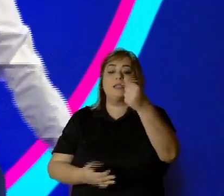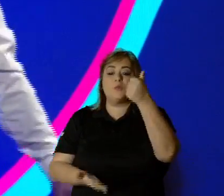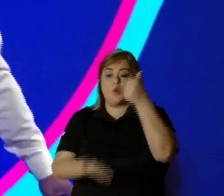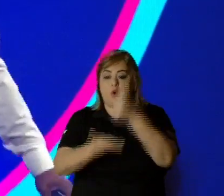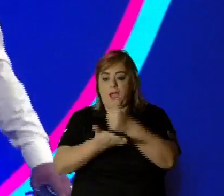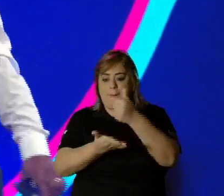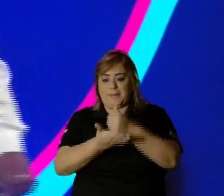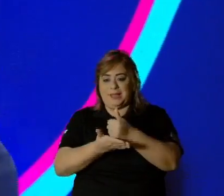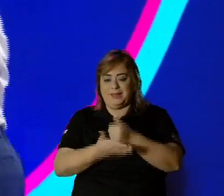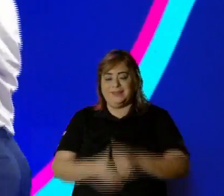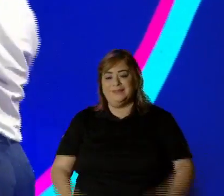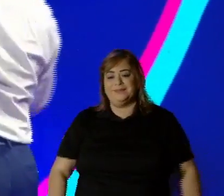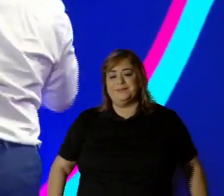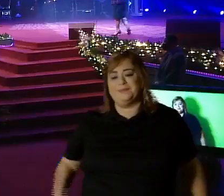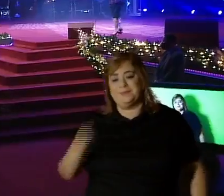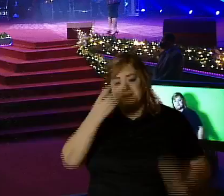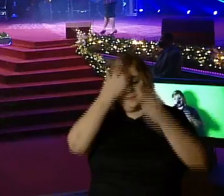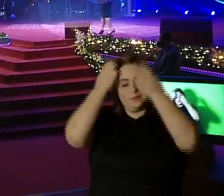amén.